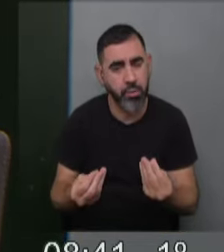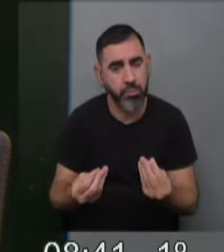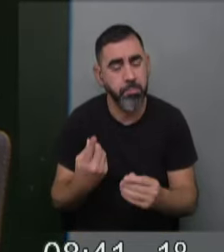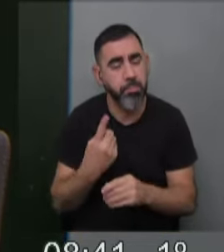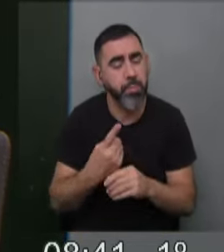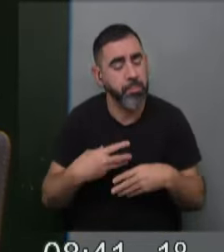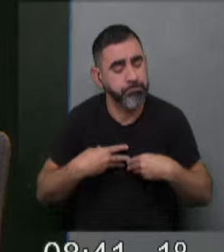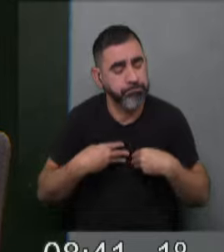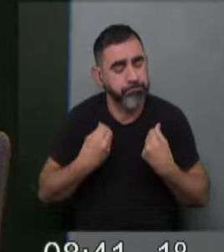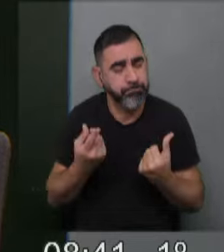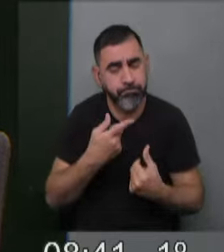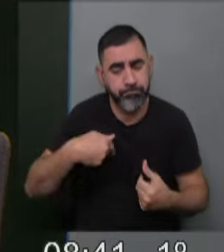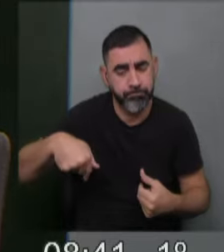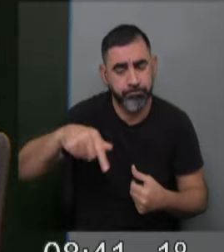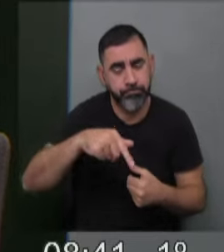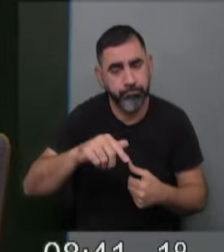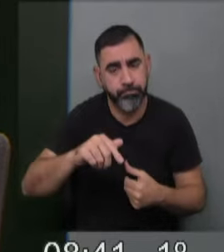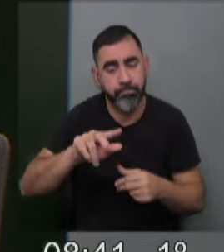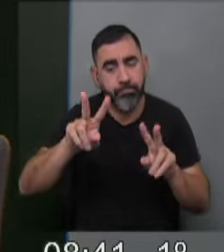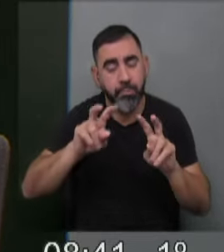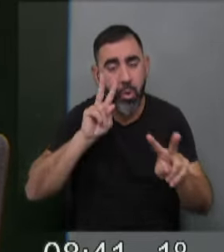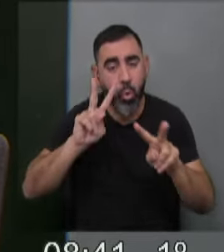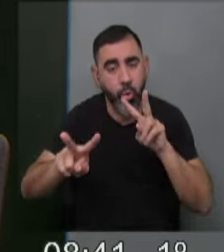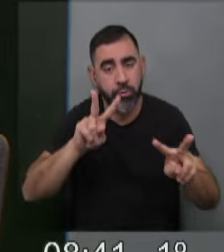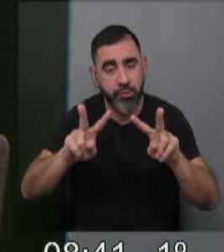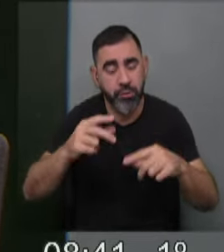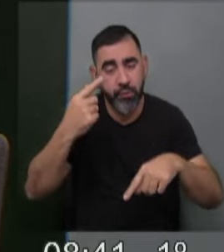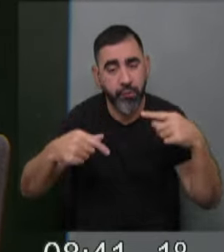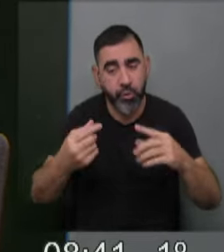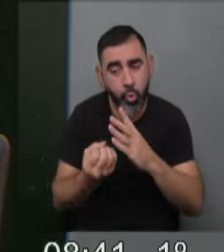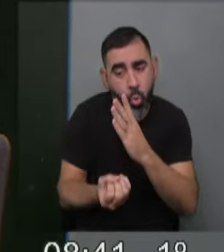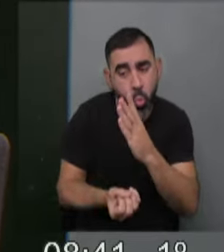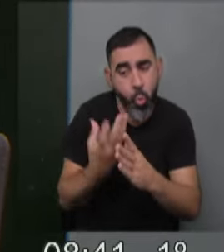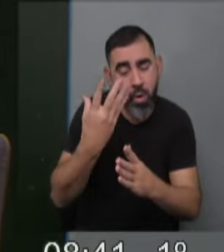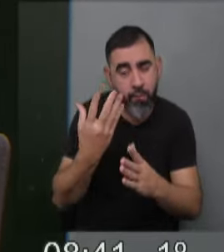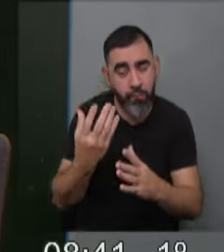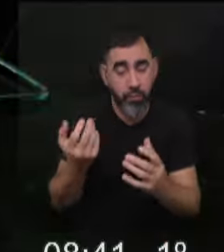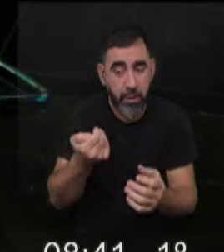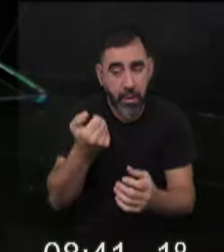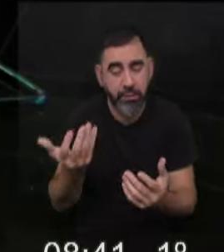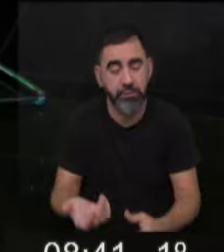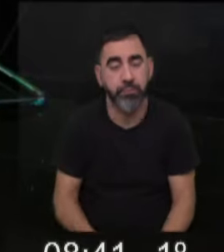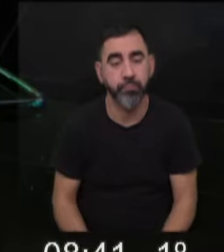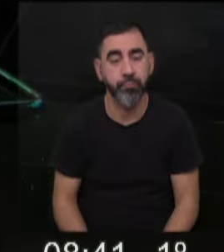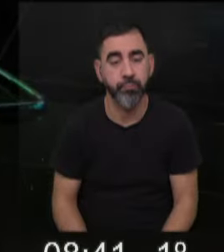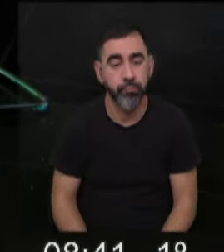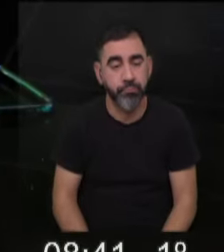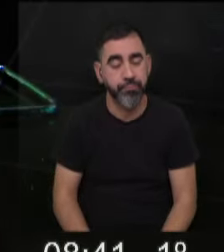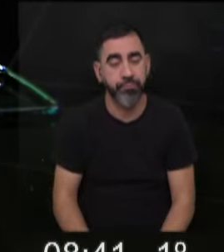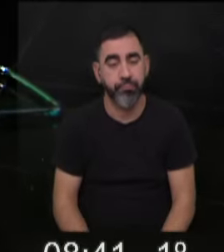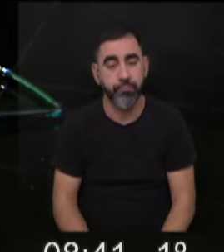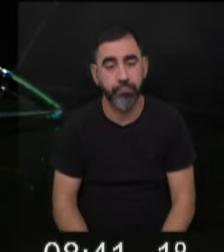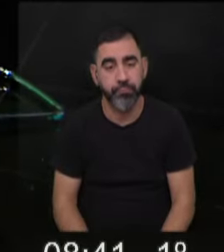primera impresión que pueden contar de este observatorio, que es bastante reciente en su creación en nuestro